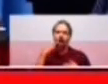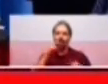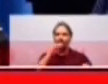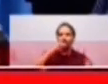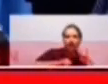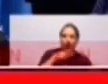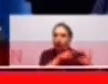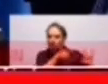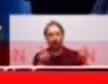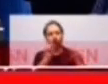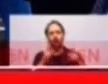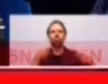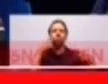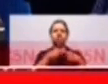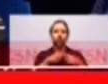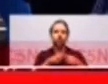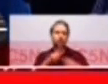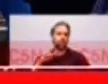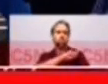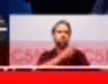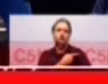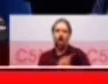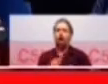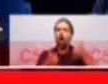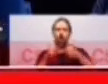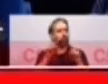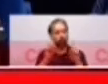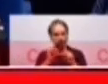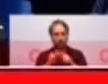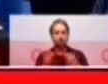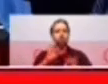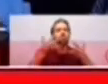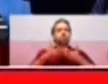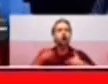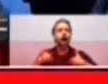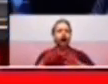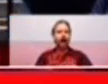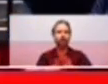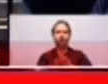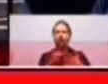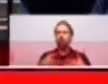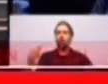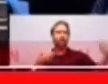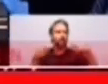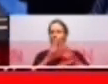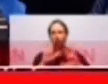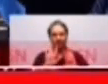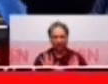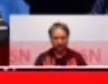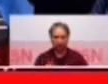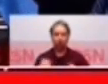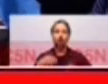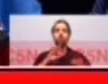espalda nuevamente al congreso como ocurrió el día de la Asunción No la escalinata hay que recordar cómo fue eso simbólico que ahora se traduce en la